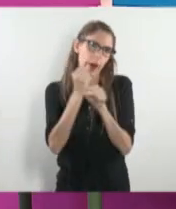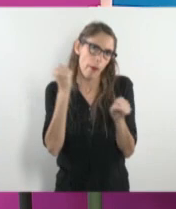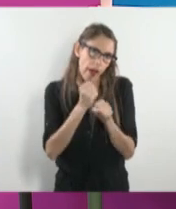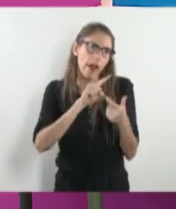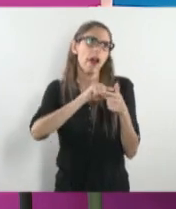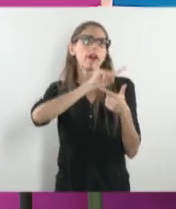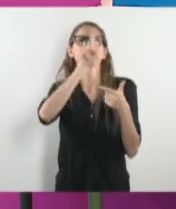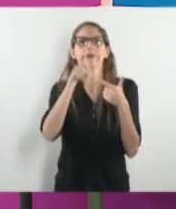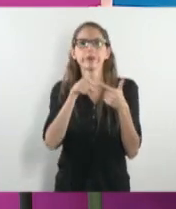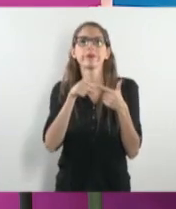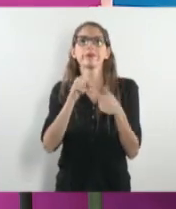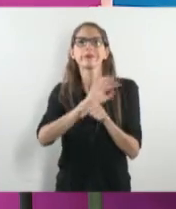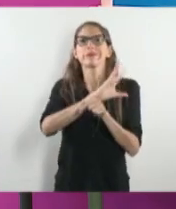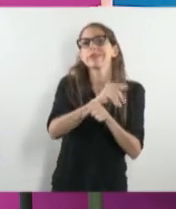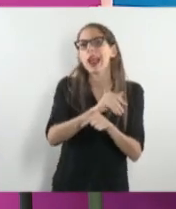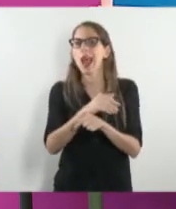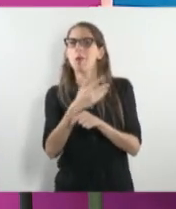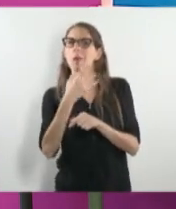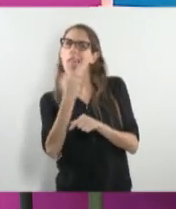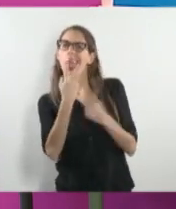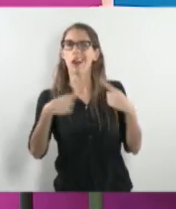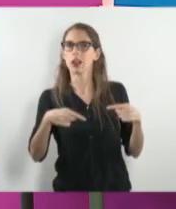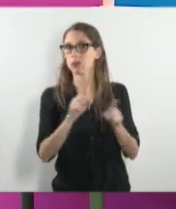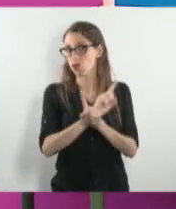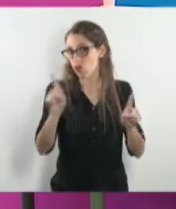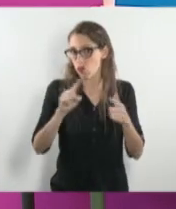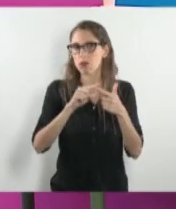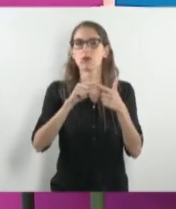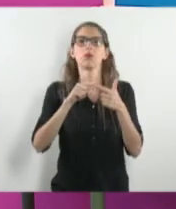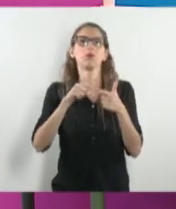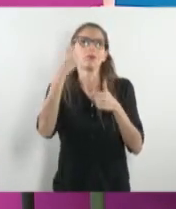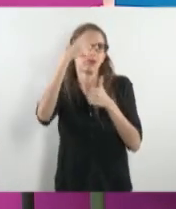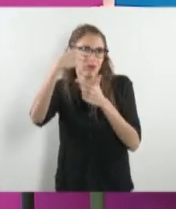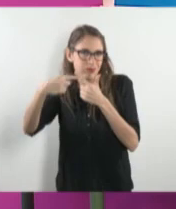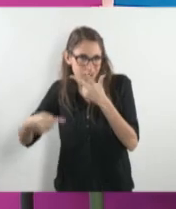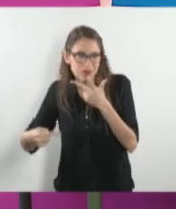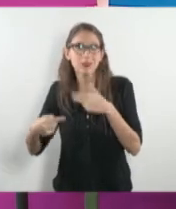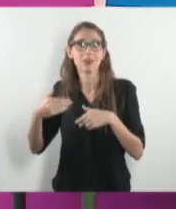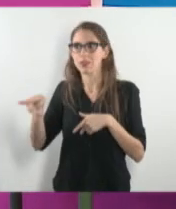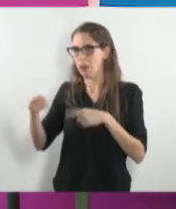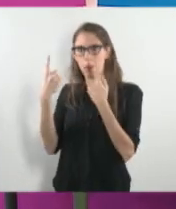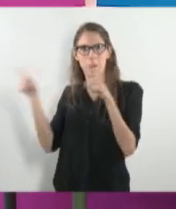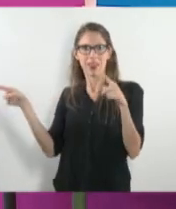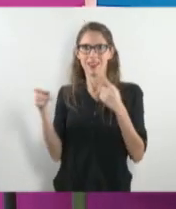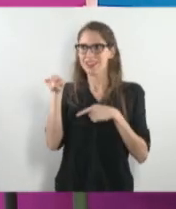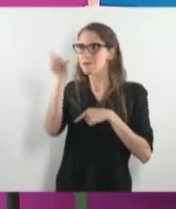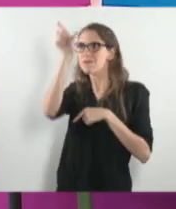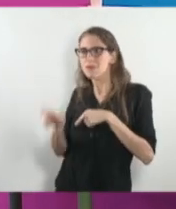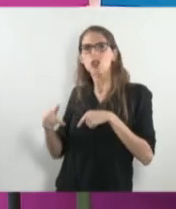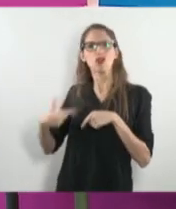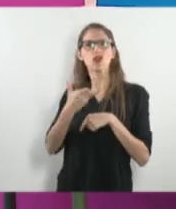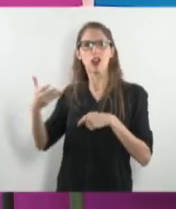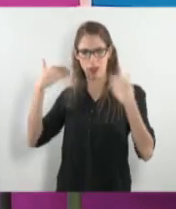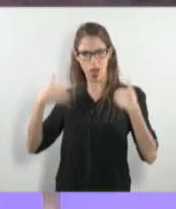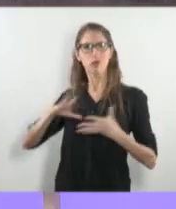no engañar a los otros, etc. Entonces, va a ser un sujeto mucho más adaptado a esa